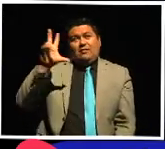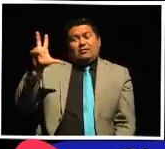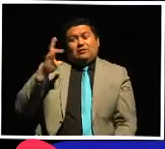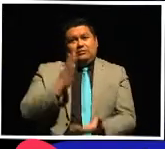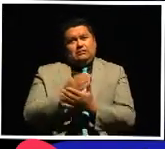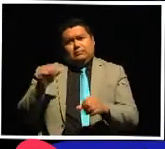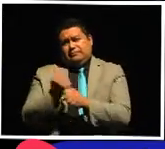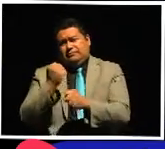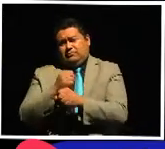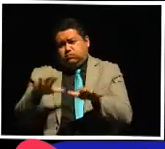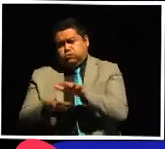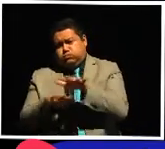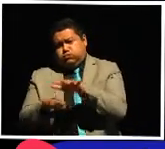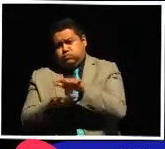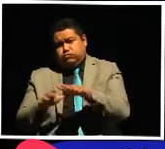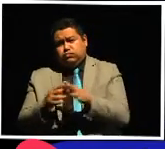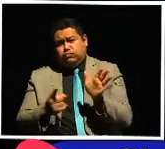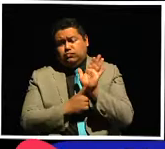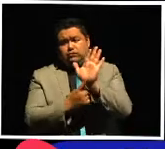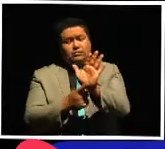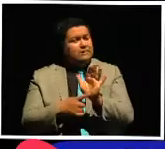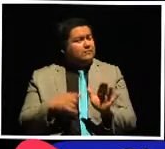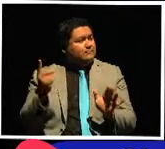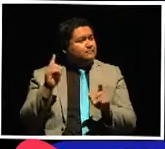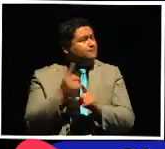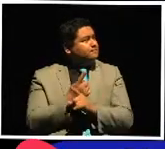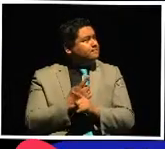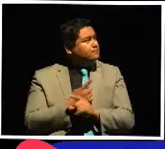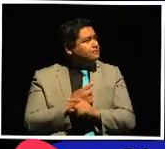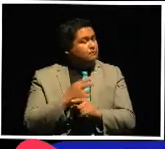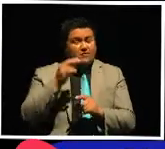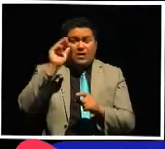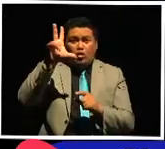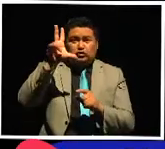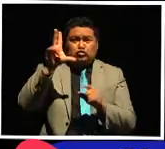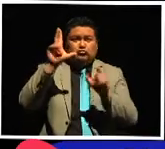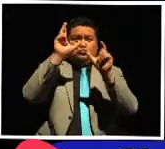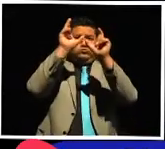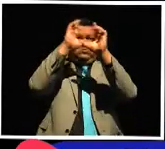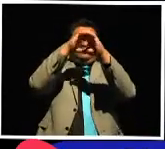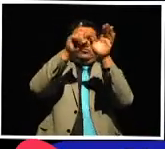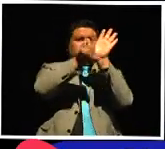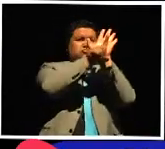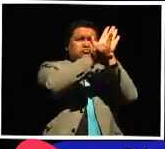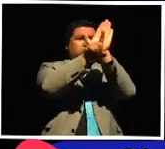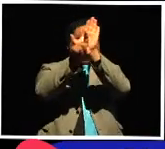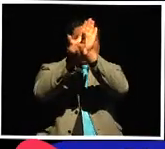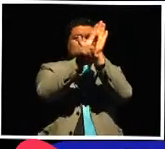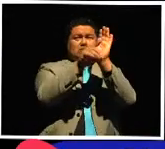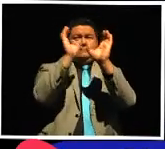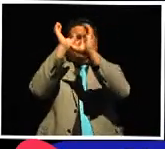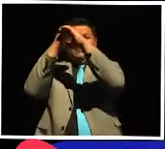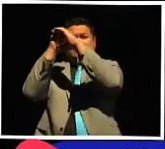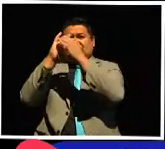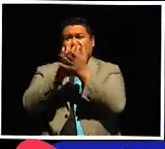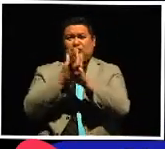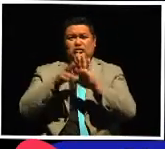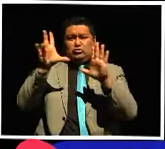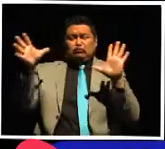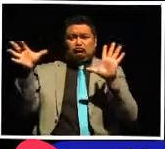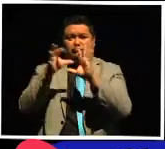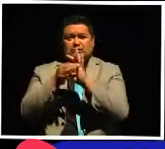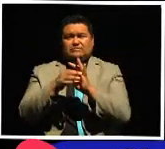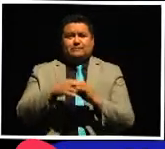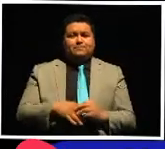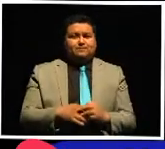trabajando muy duro para hacer la parte de instrumentación, y al final tuvimos nuestros 8 telescopios listos para observaciones en 2017. Y